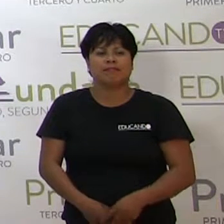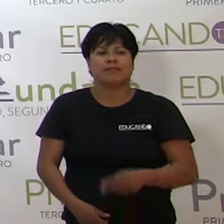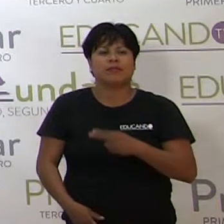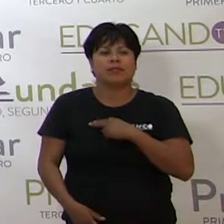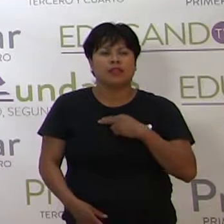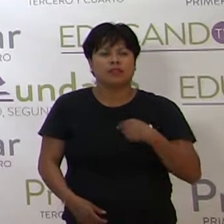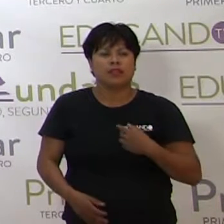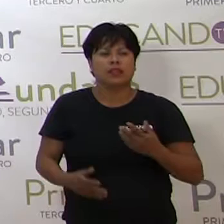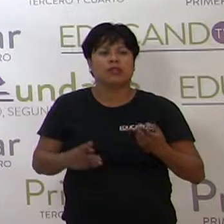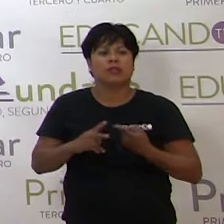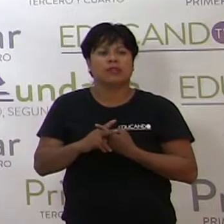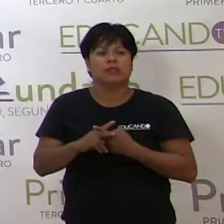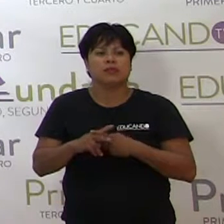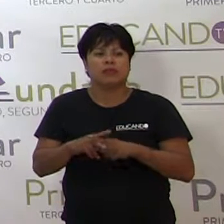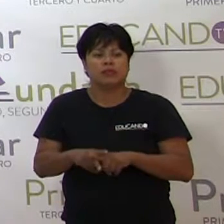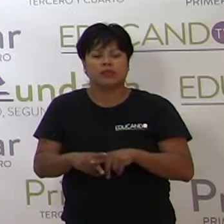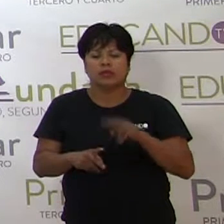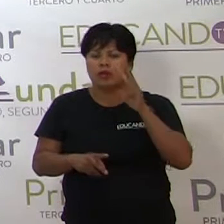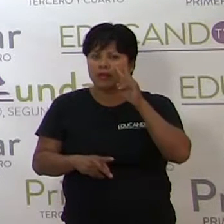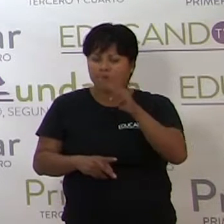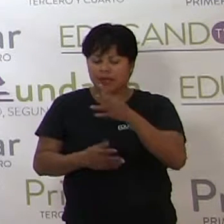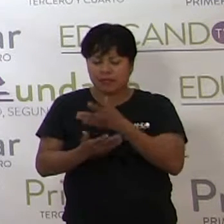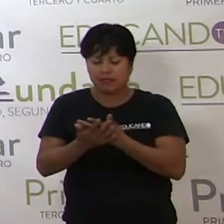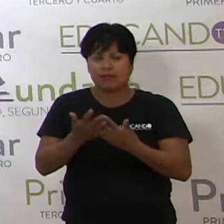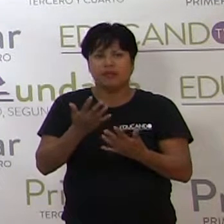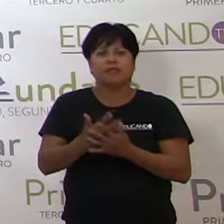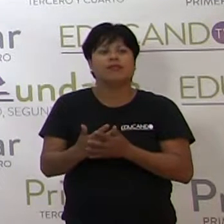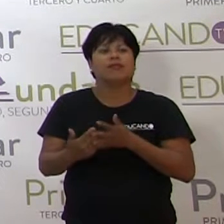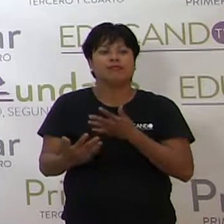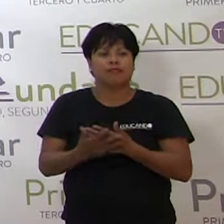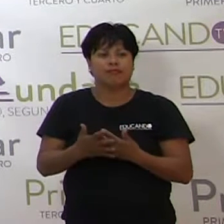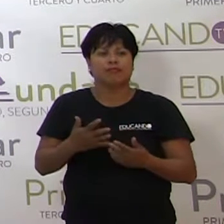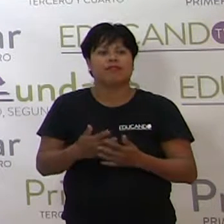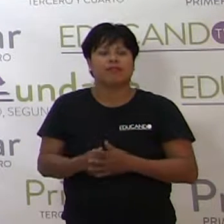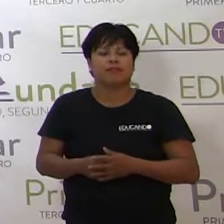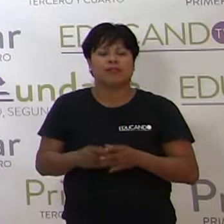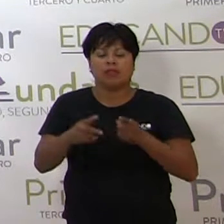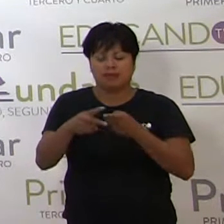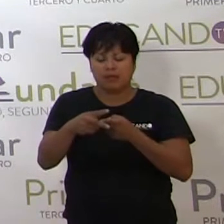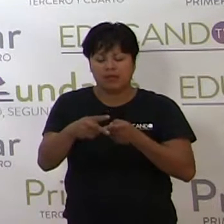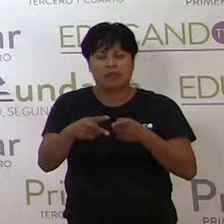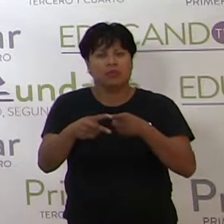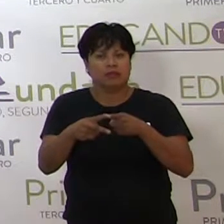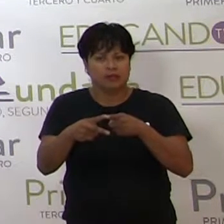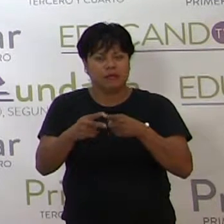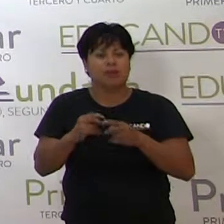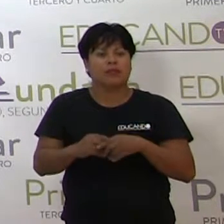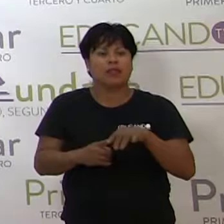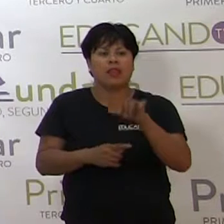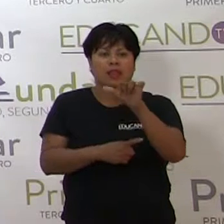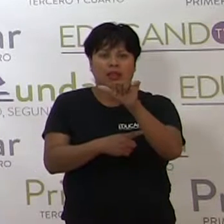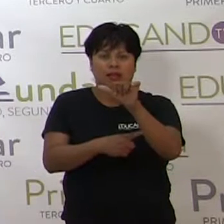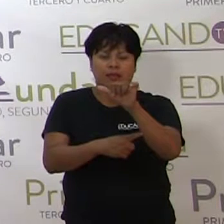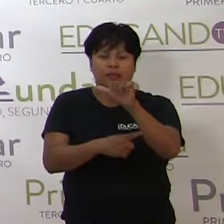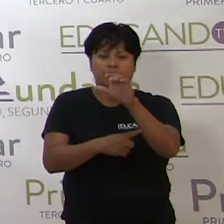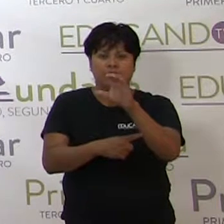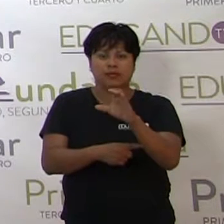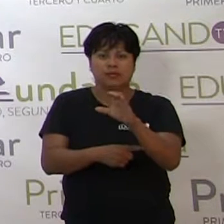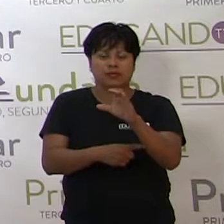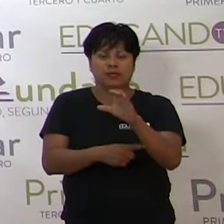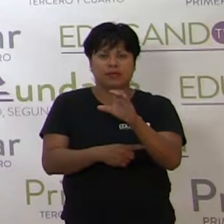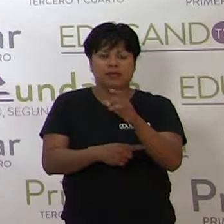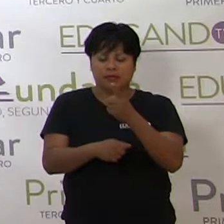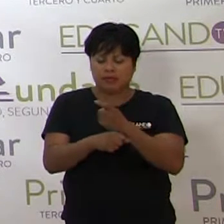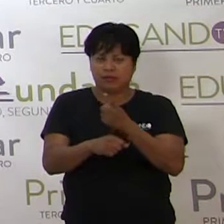vamos a empezar a representar los vértices. A, C es